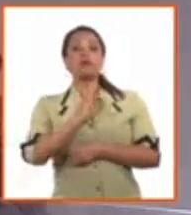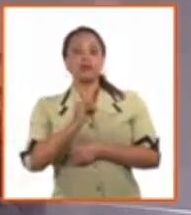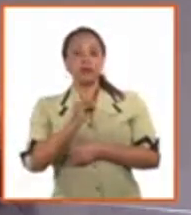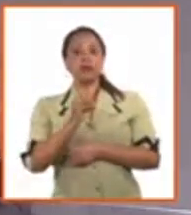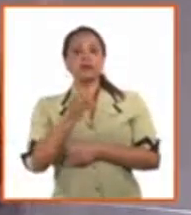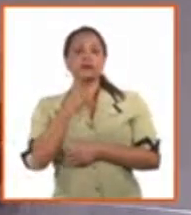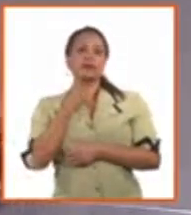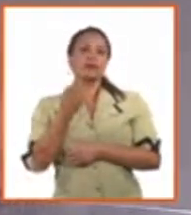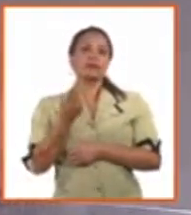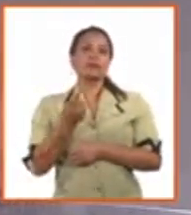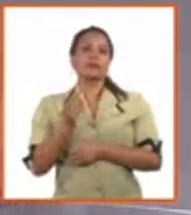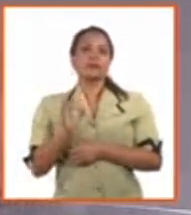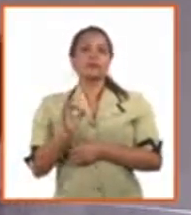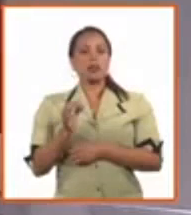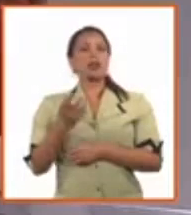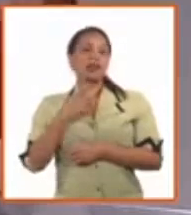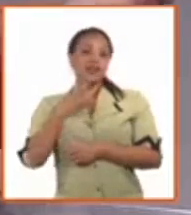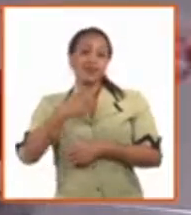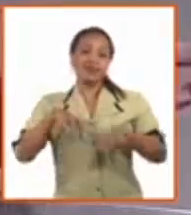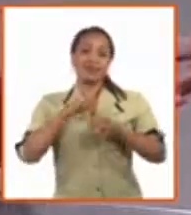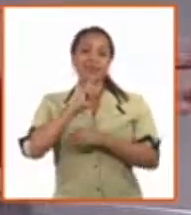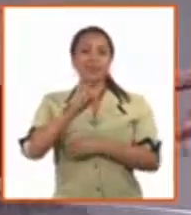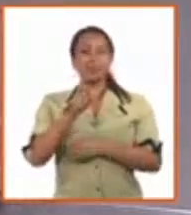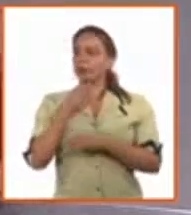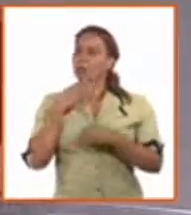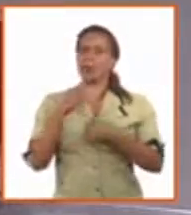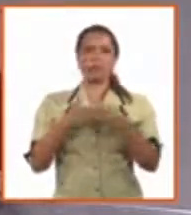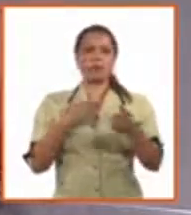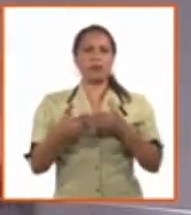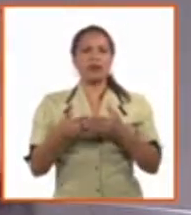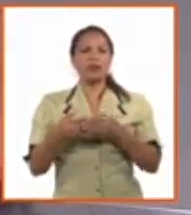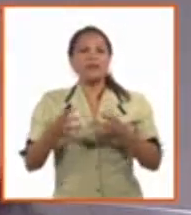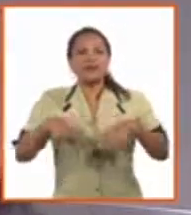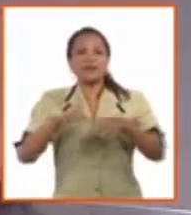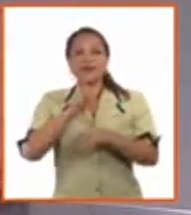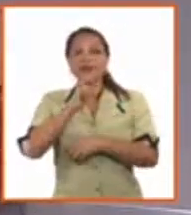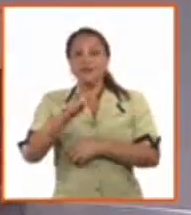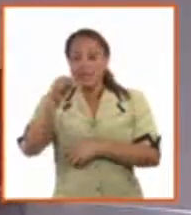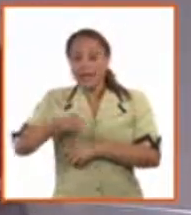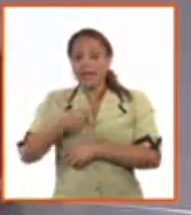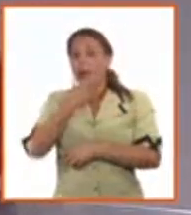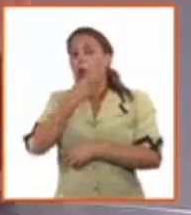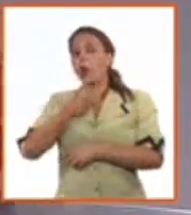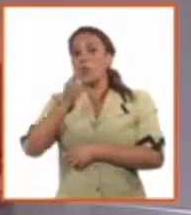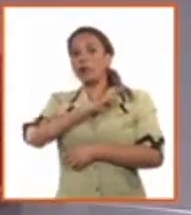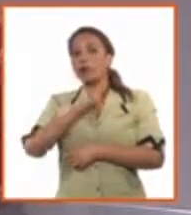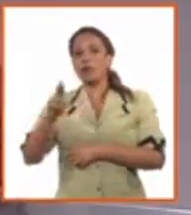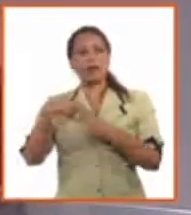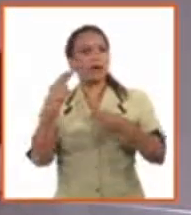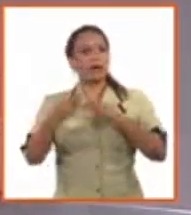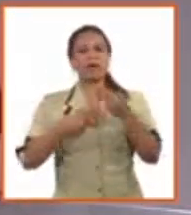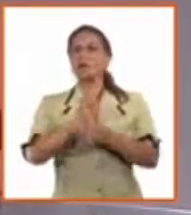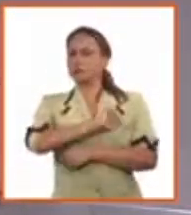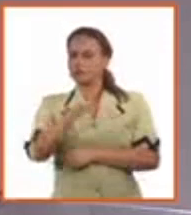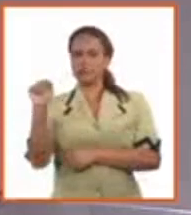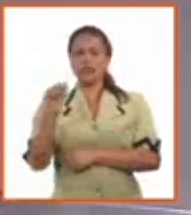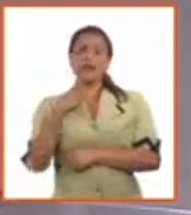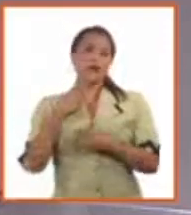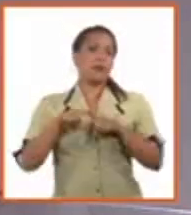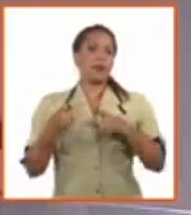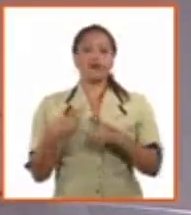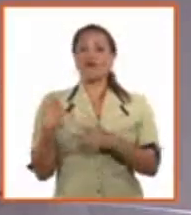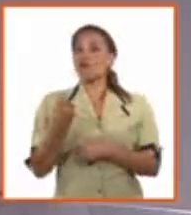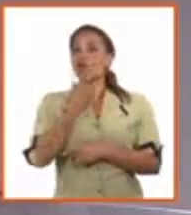en condiciones de expensas sigue en condiciones adversas pero en condiciones de veces adversas los jóvenes de esta revolución han hecho y han triunfado